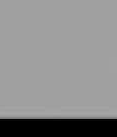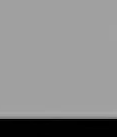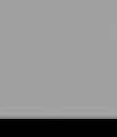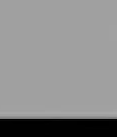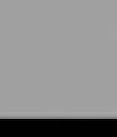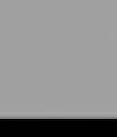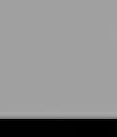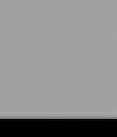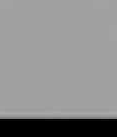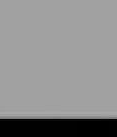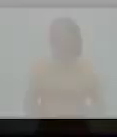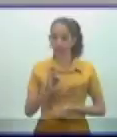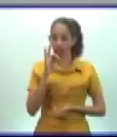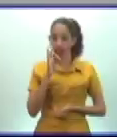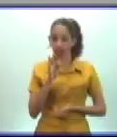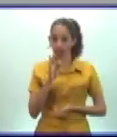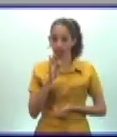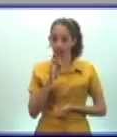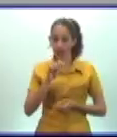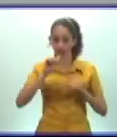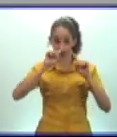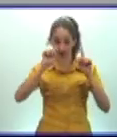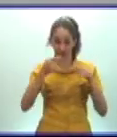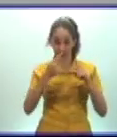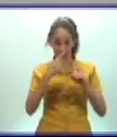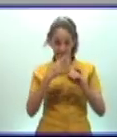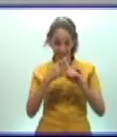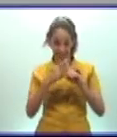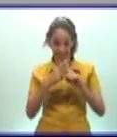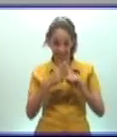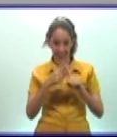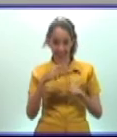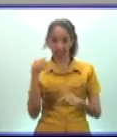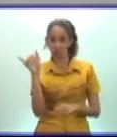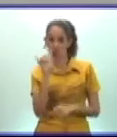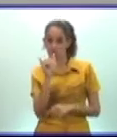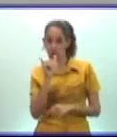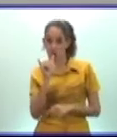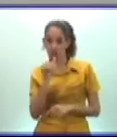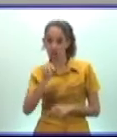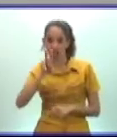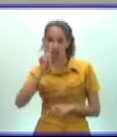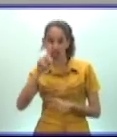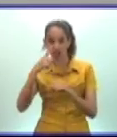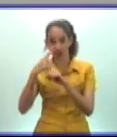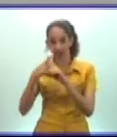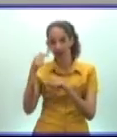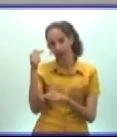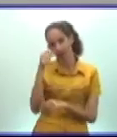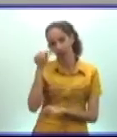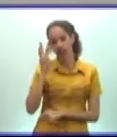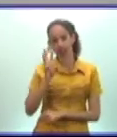f en x igual a 2x menos 3